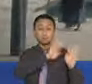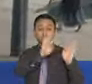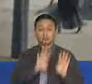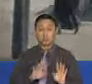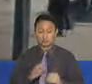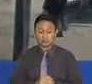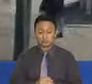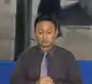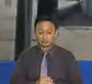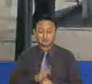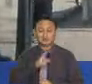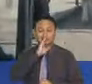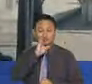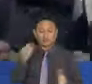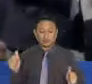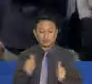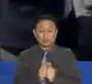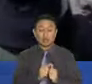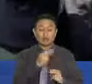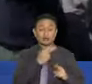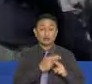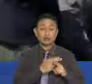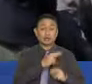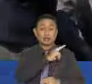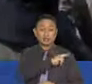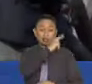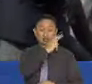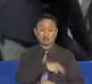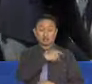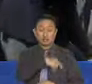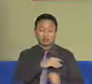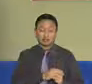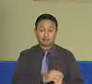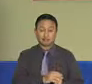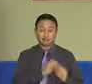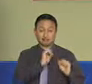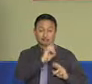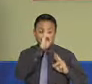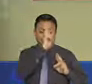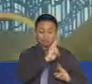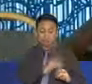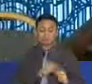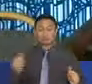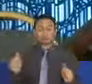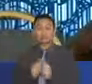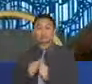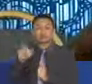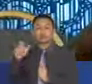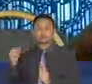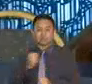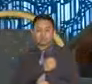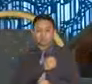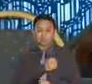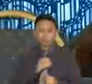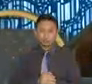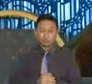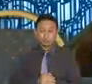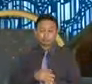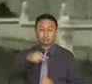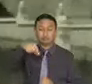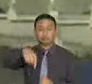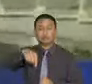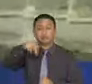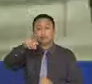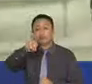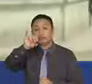esta asociada o uno un hombre religioso unas vocación religiosa a lo local quito es polisémico en la